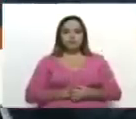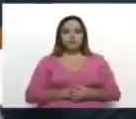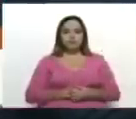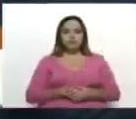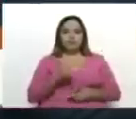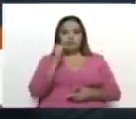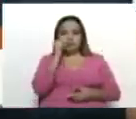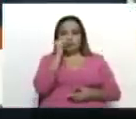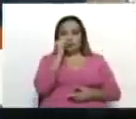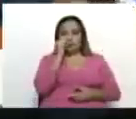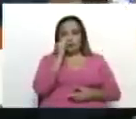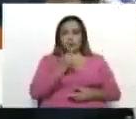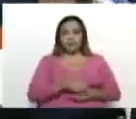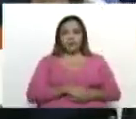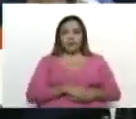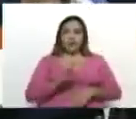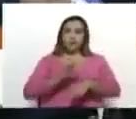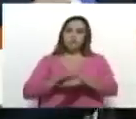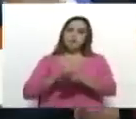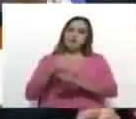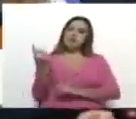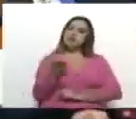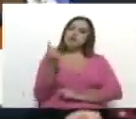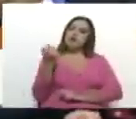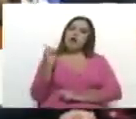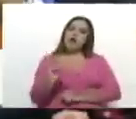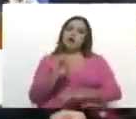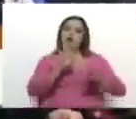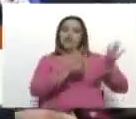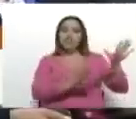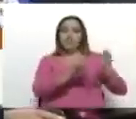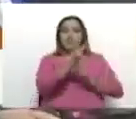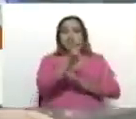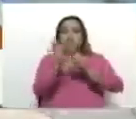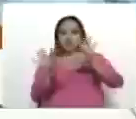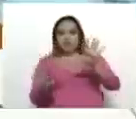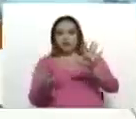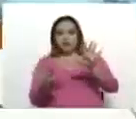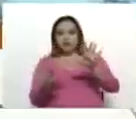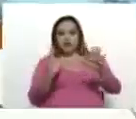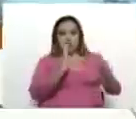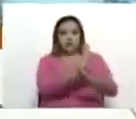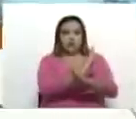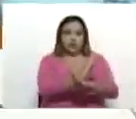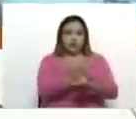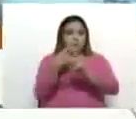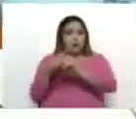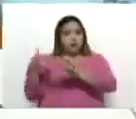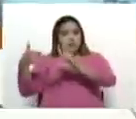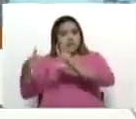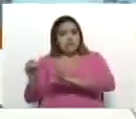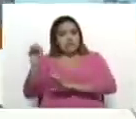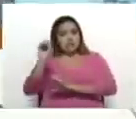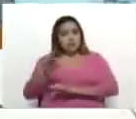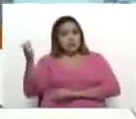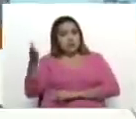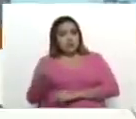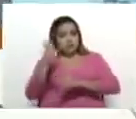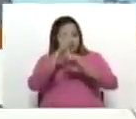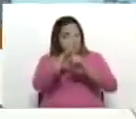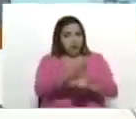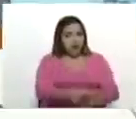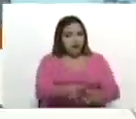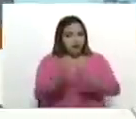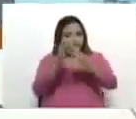Porque si solamente fuera las 929 sanciones 60% de ellas impuestas por el gobierno